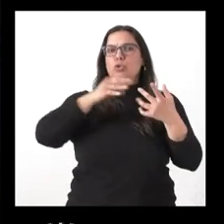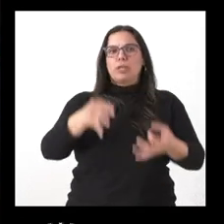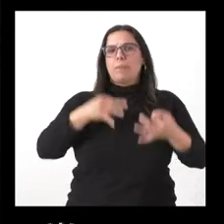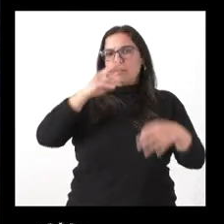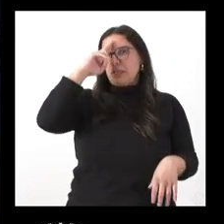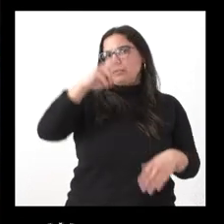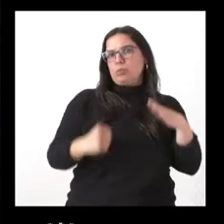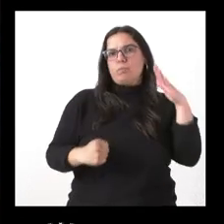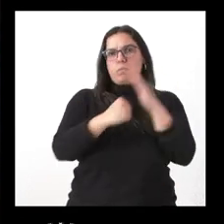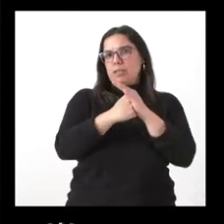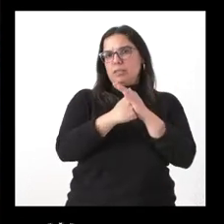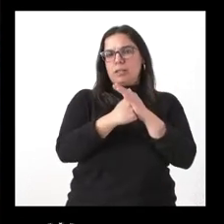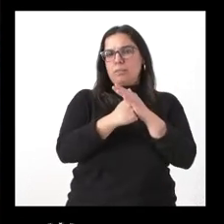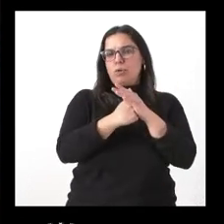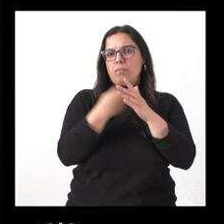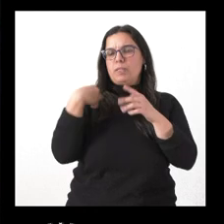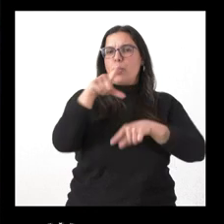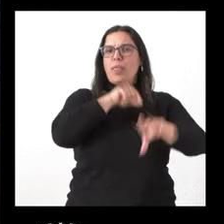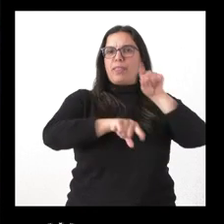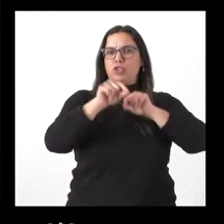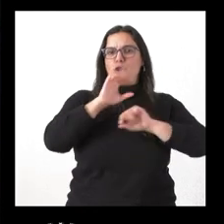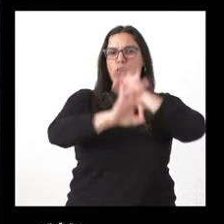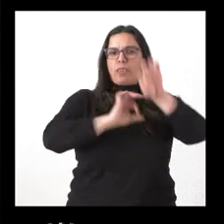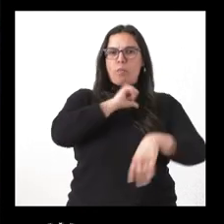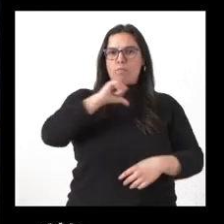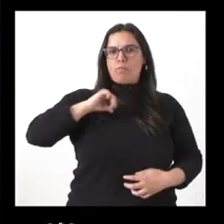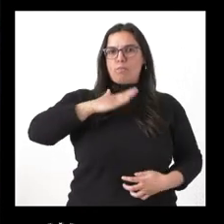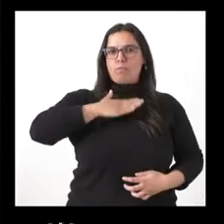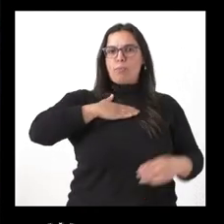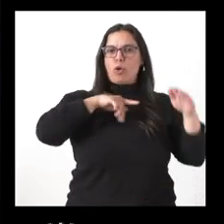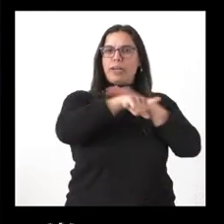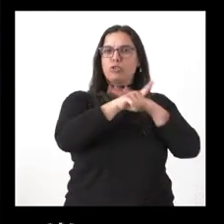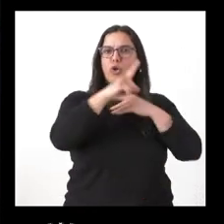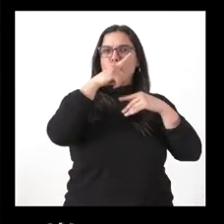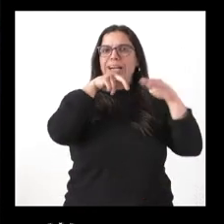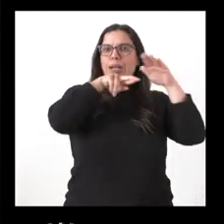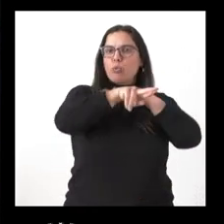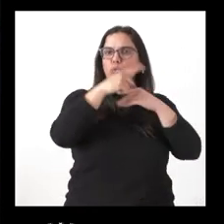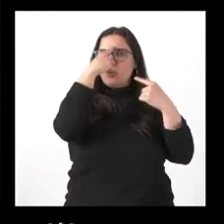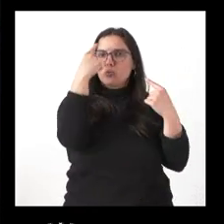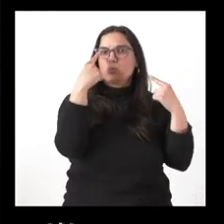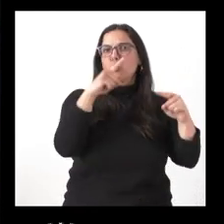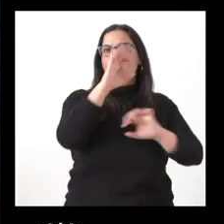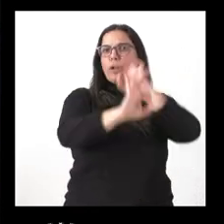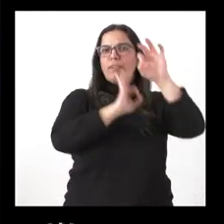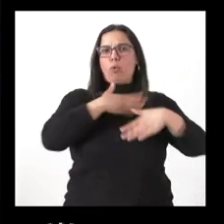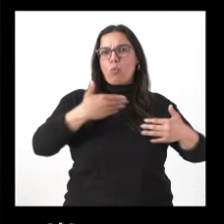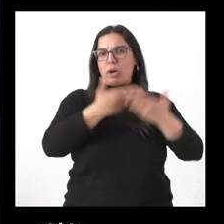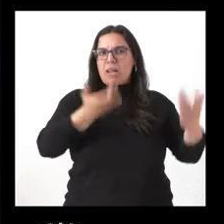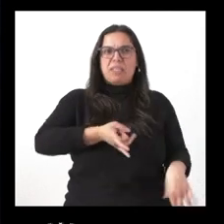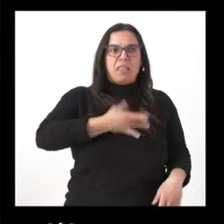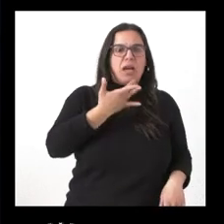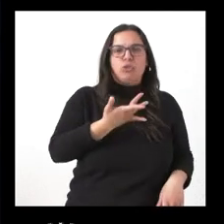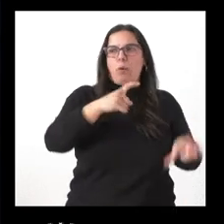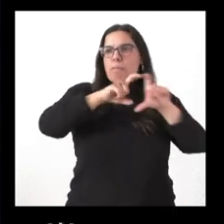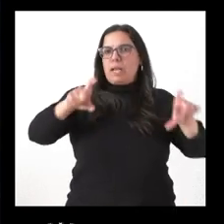respeto máximo sobre las decisiones de autoorganización y en la gestión de recursos que puedan tener cualquier tipo de organización sea sindical